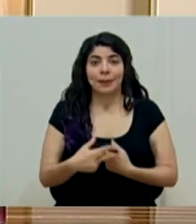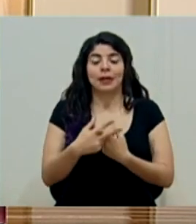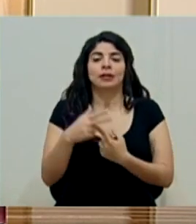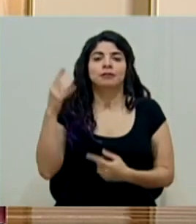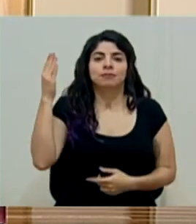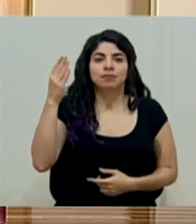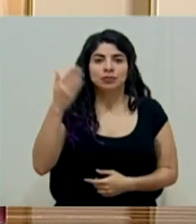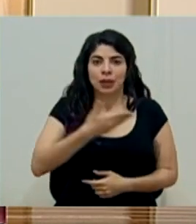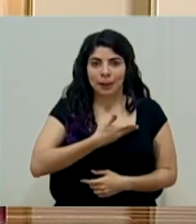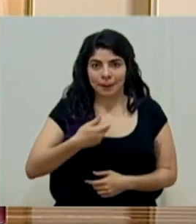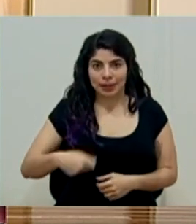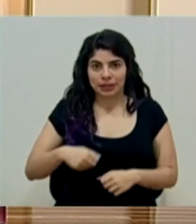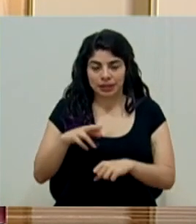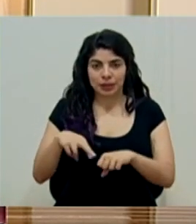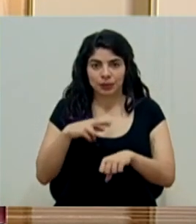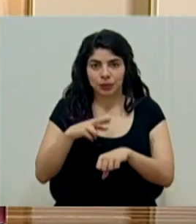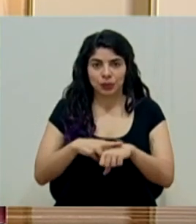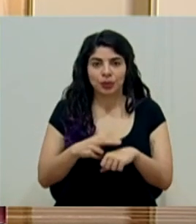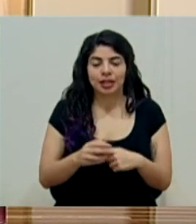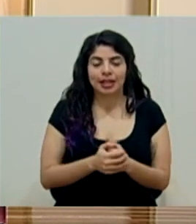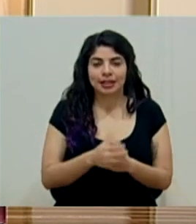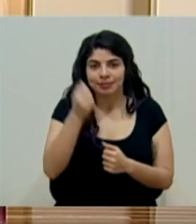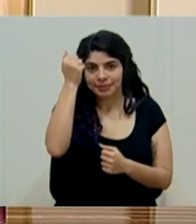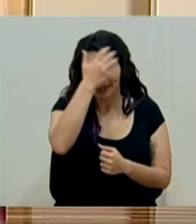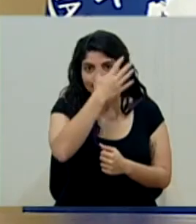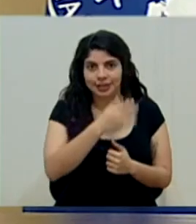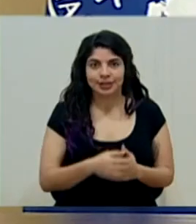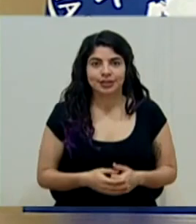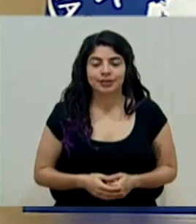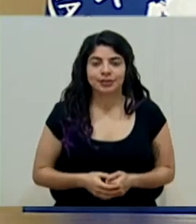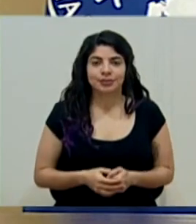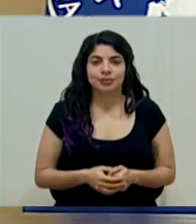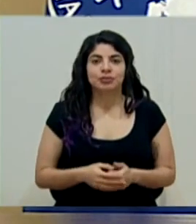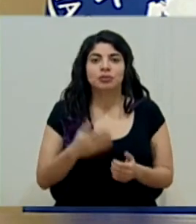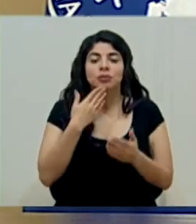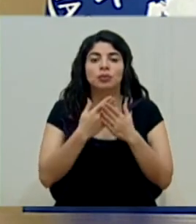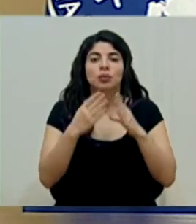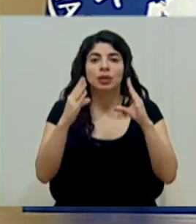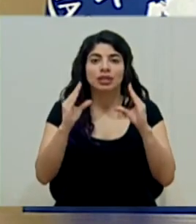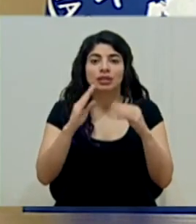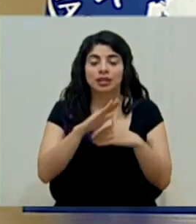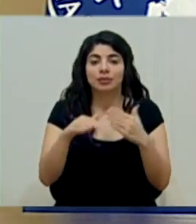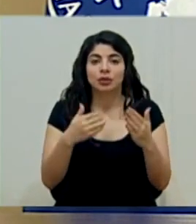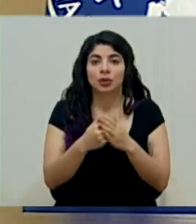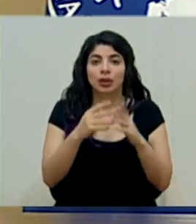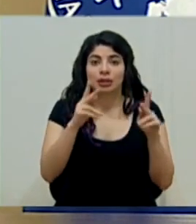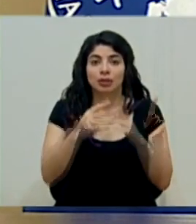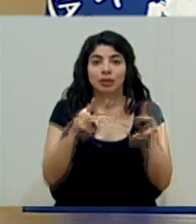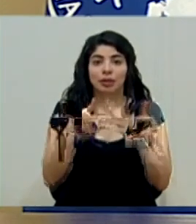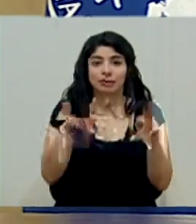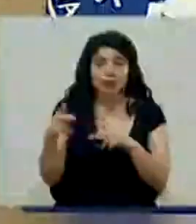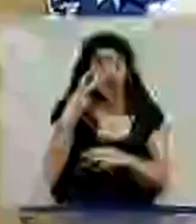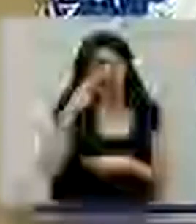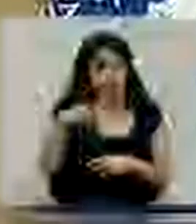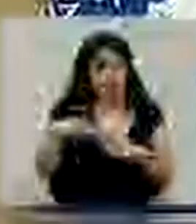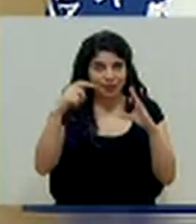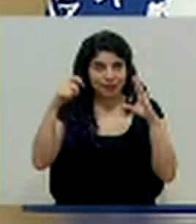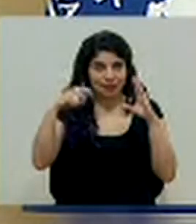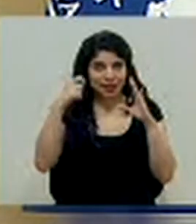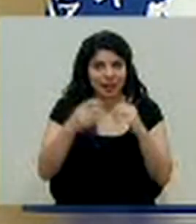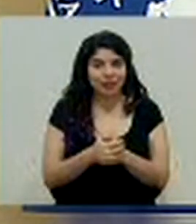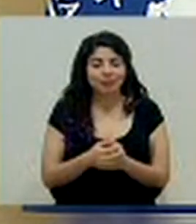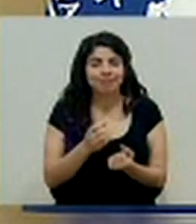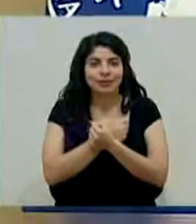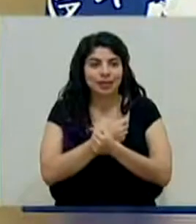el mensaje del presidente de la República, el señor Carlos Alvarado. Buenas tardes a todas las personas que siguen esta transmisión, a